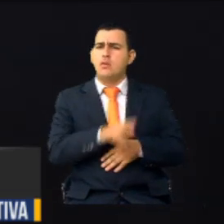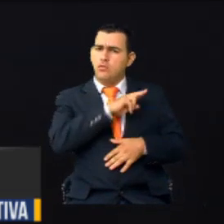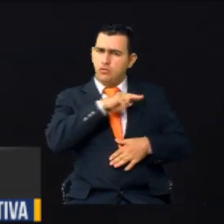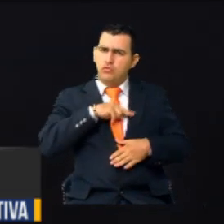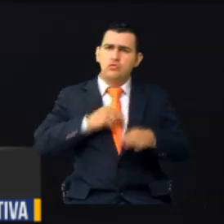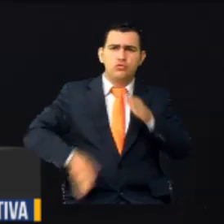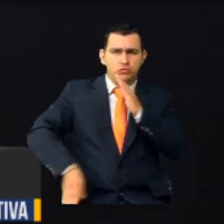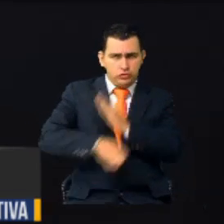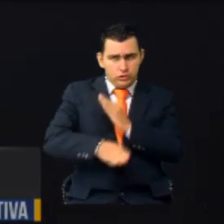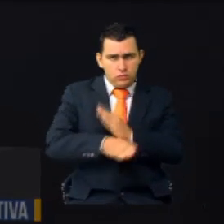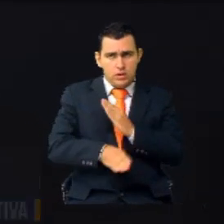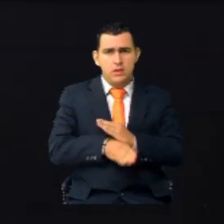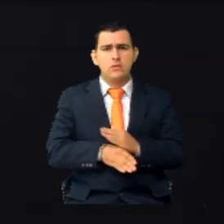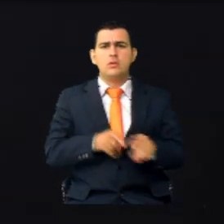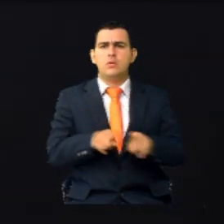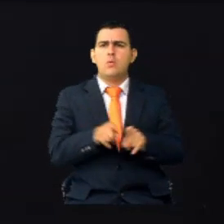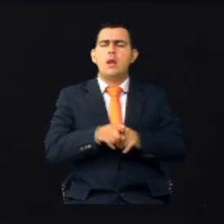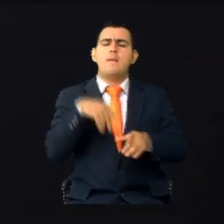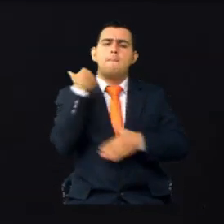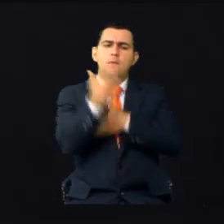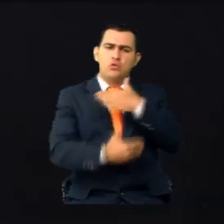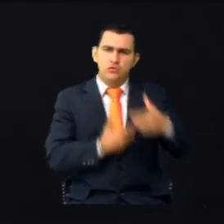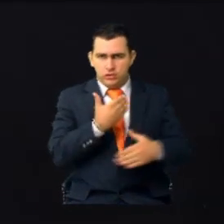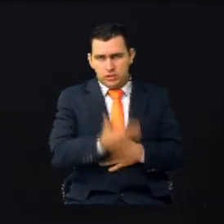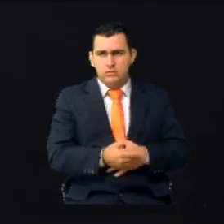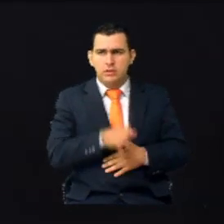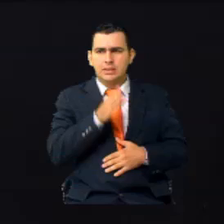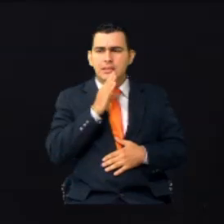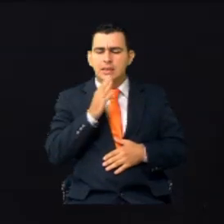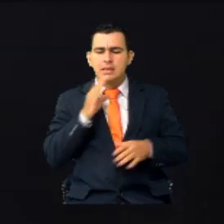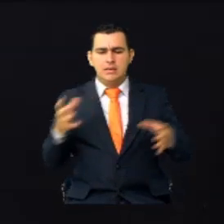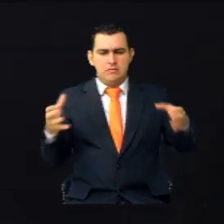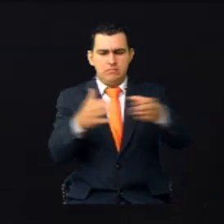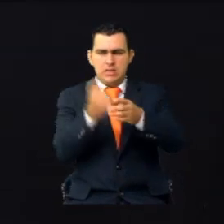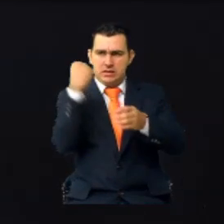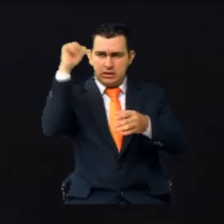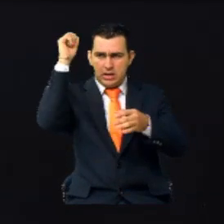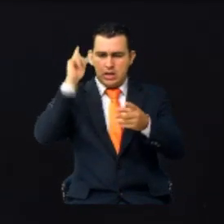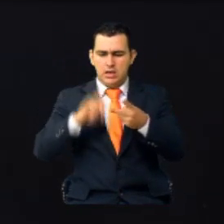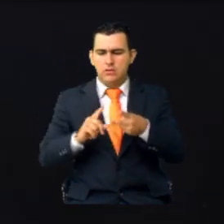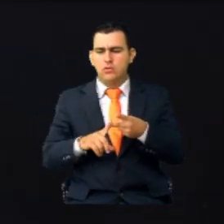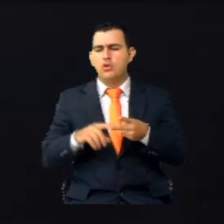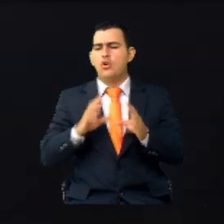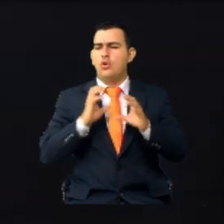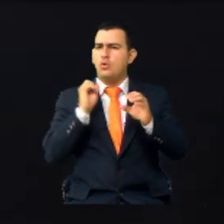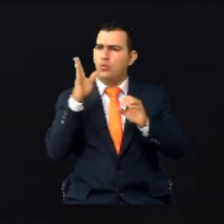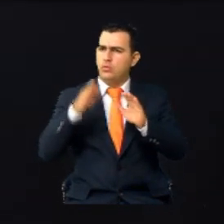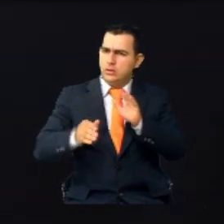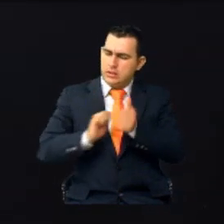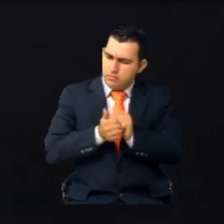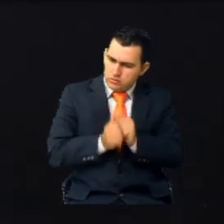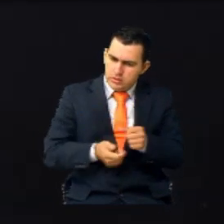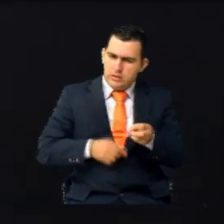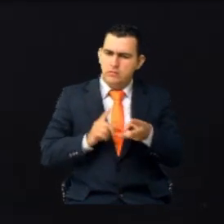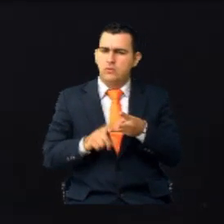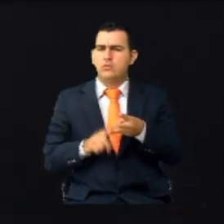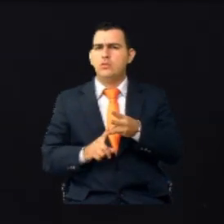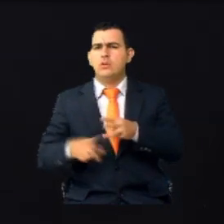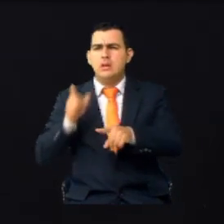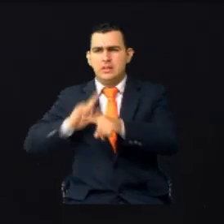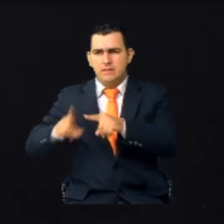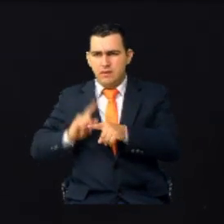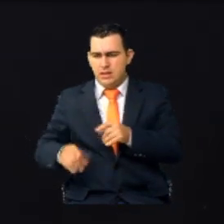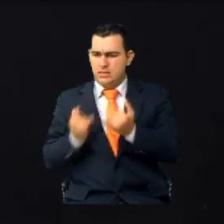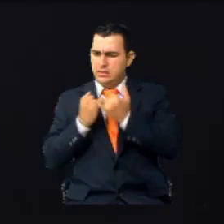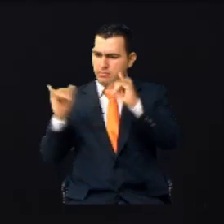consolidando nuestro proceso a través de la presencia de sindicatos, a través de los clubes deportivos, incluso